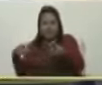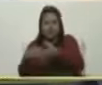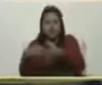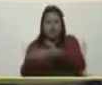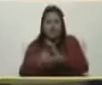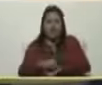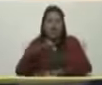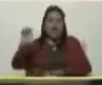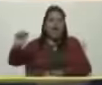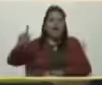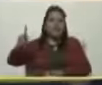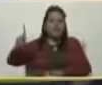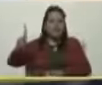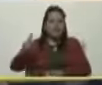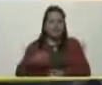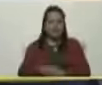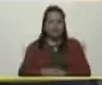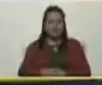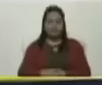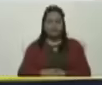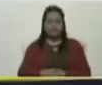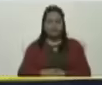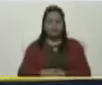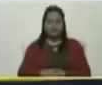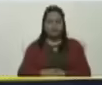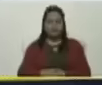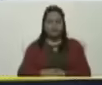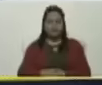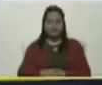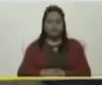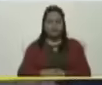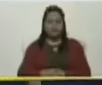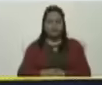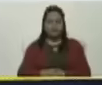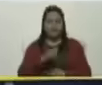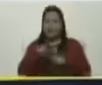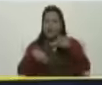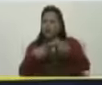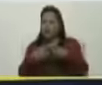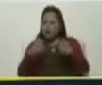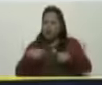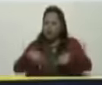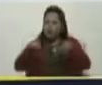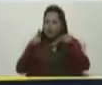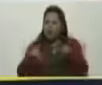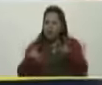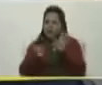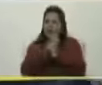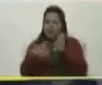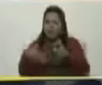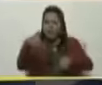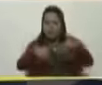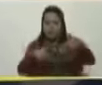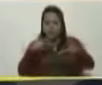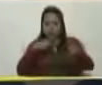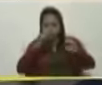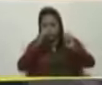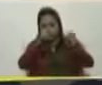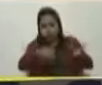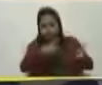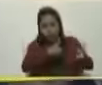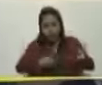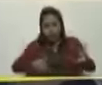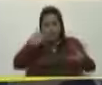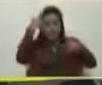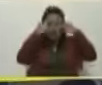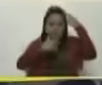Acción Democrática. Bueno, posteriormente a eso, me toca la oportunidad de ejercer el derecho al voto y voté por el presidente Hugo Chávez y por